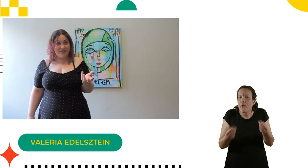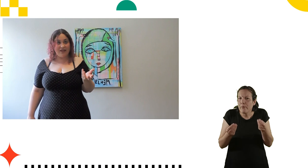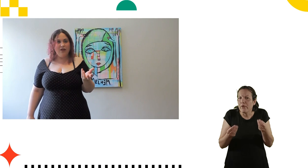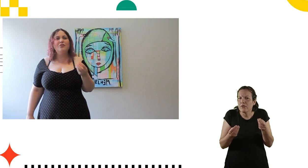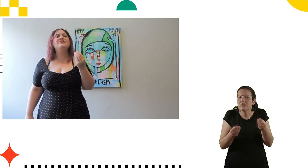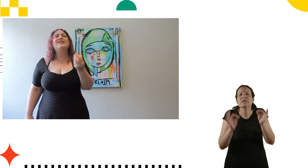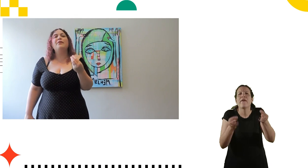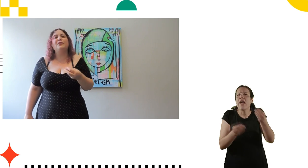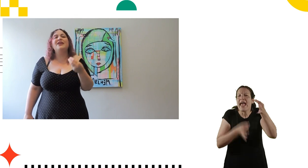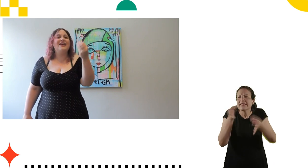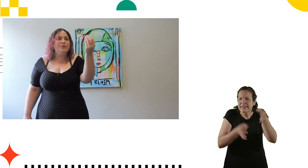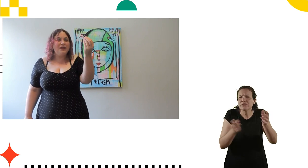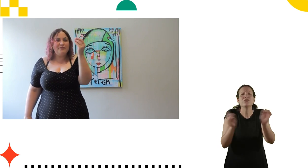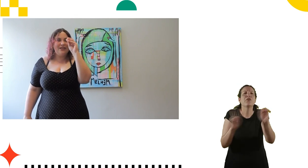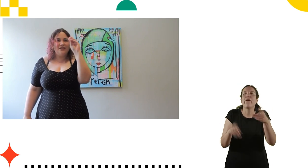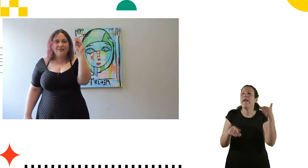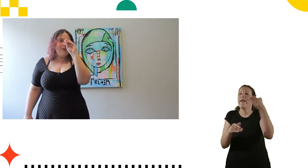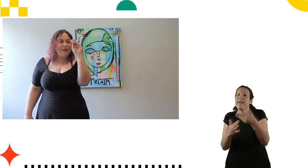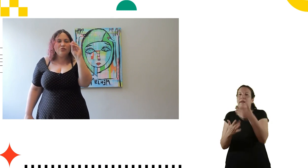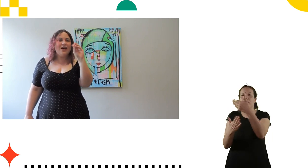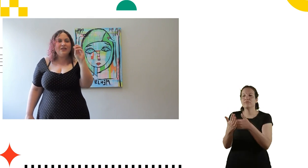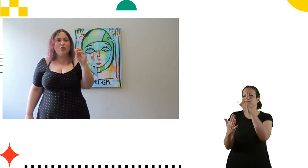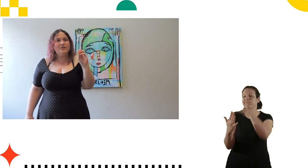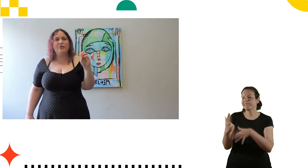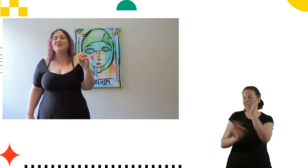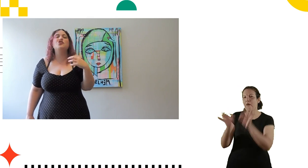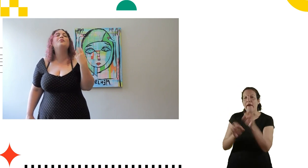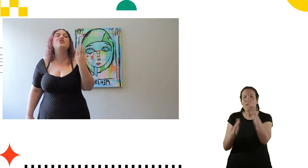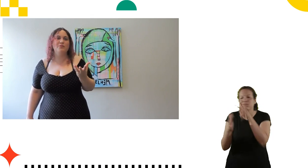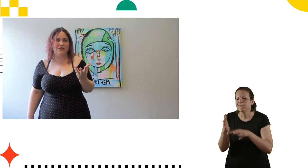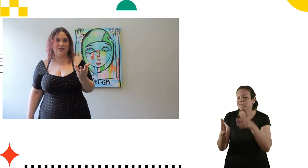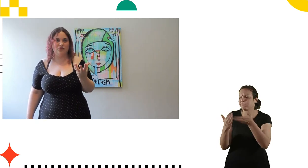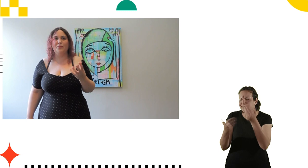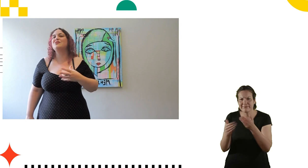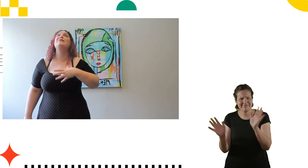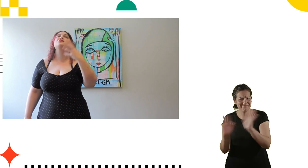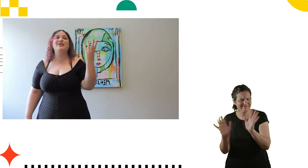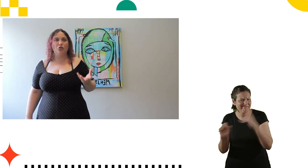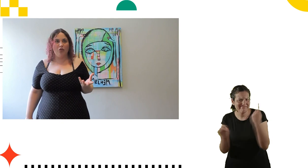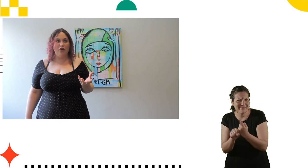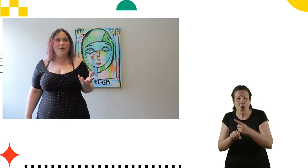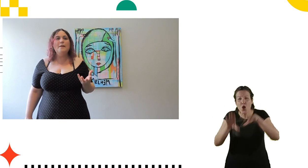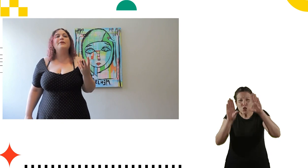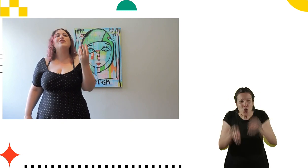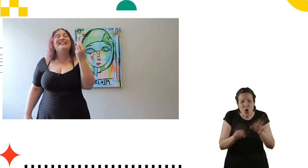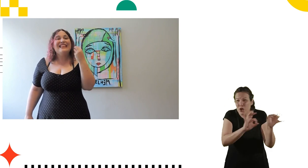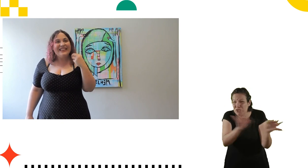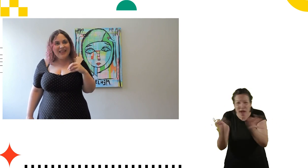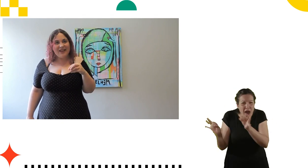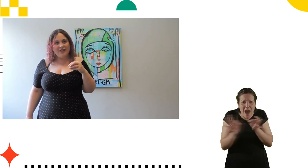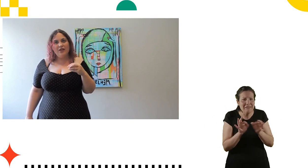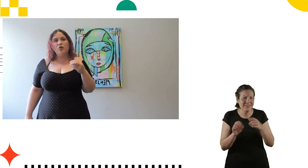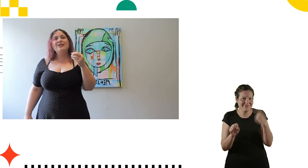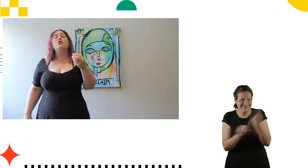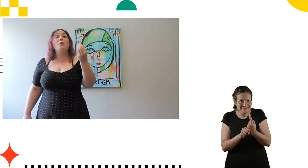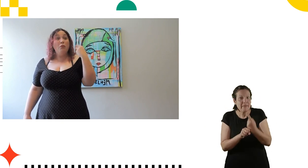se hacen? No hace falta poder ir a leer un paper y desmenuzar toda esa información. No podemos hacer eso, no podemos saber sobre todo. Pero